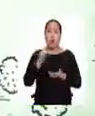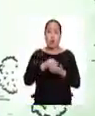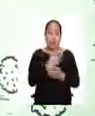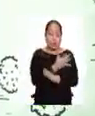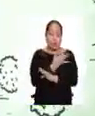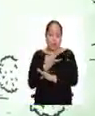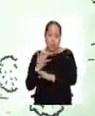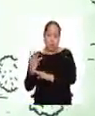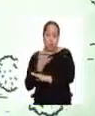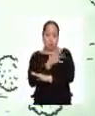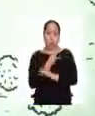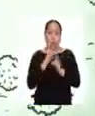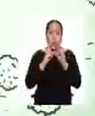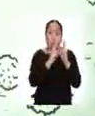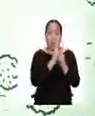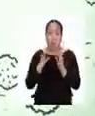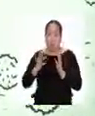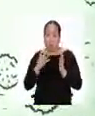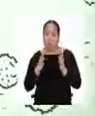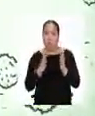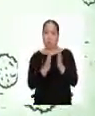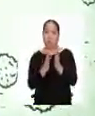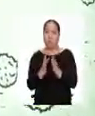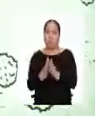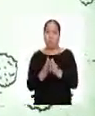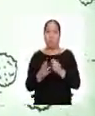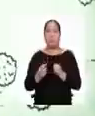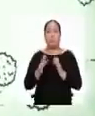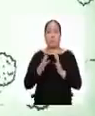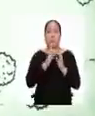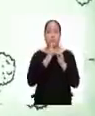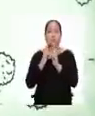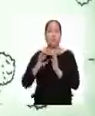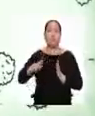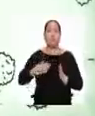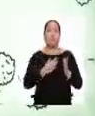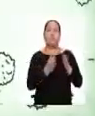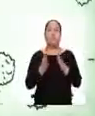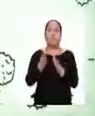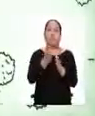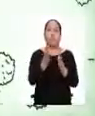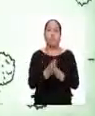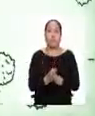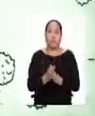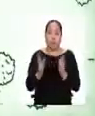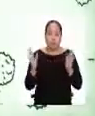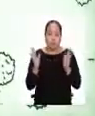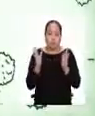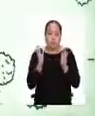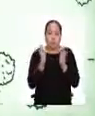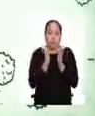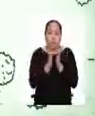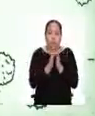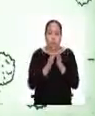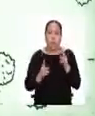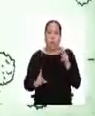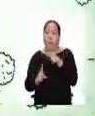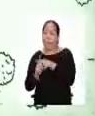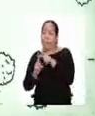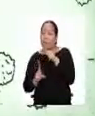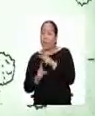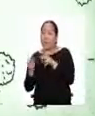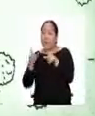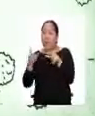los ríos consolidaron su curso reduciendo su erosión. Con ello, se estrecharon los cauces y aparecieron lagunas,